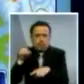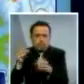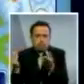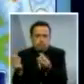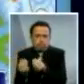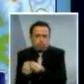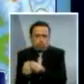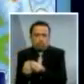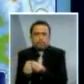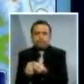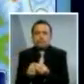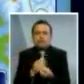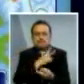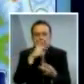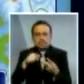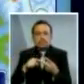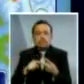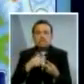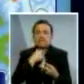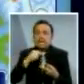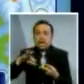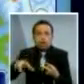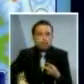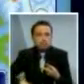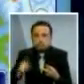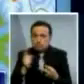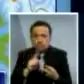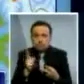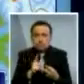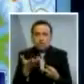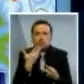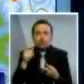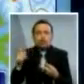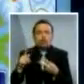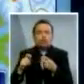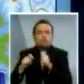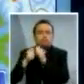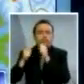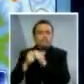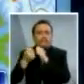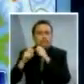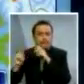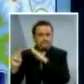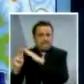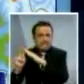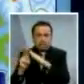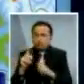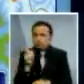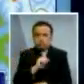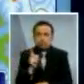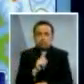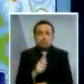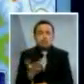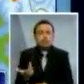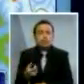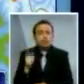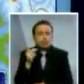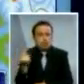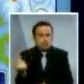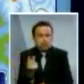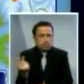hectáreas. Segundo, ¿les quisieron robar? No. ¿Fue porque tenían conflicto con los vecinos? No. ¿Fue porque estas